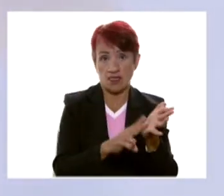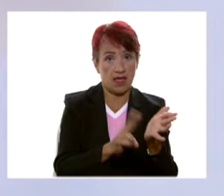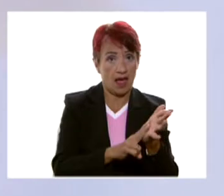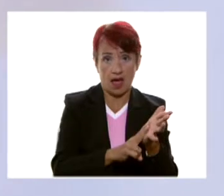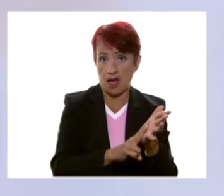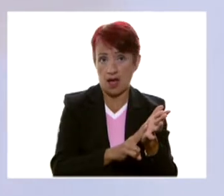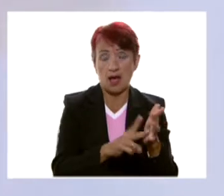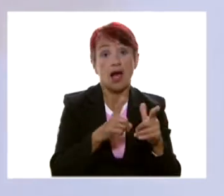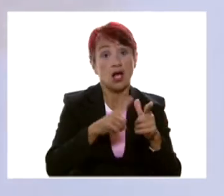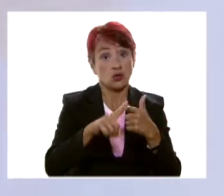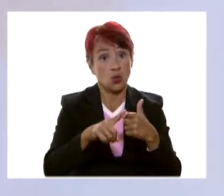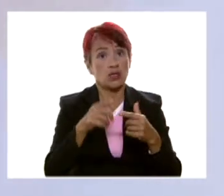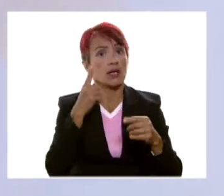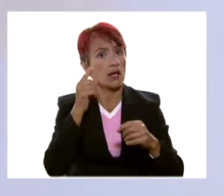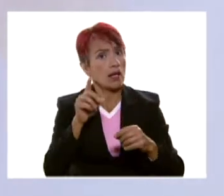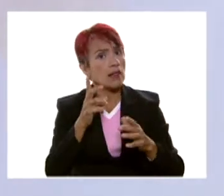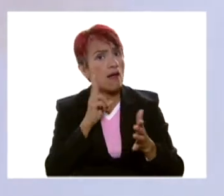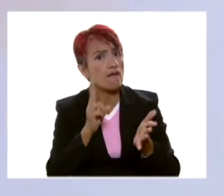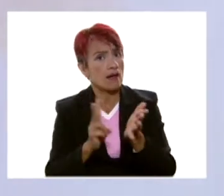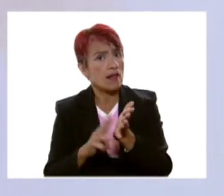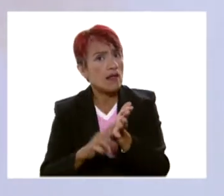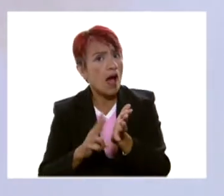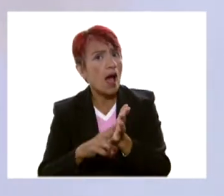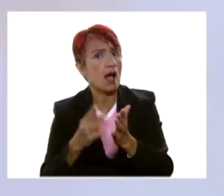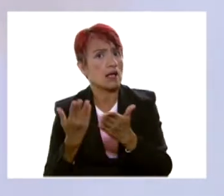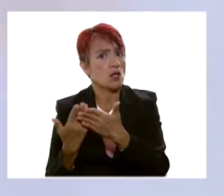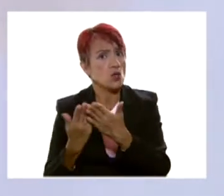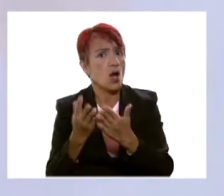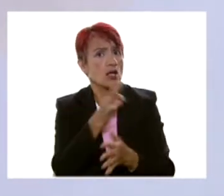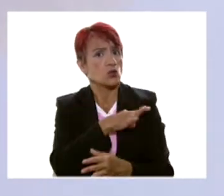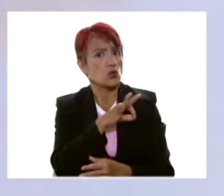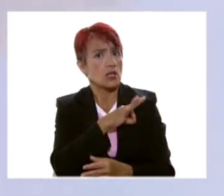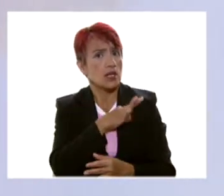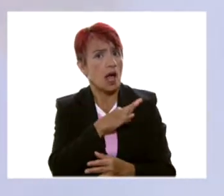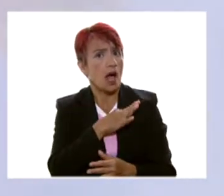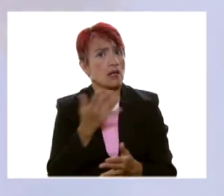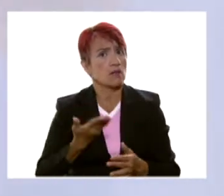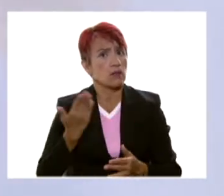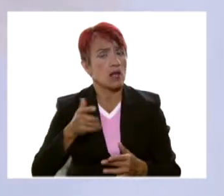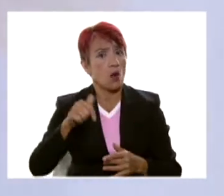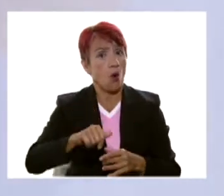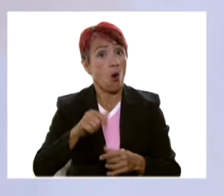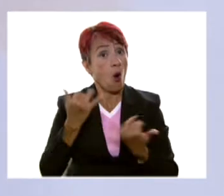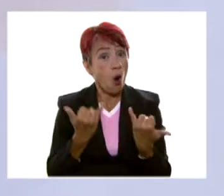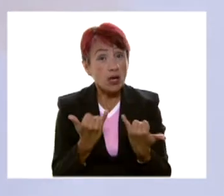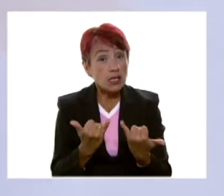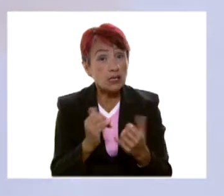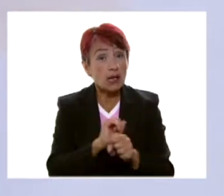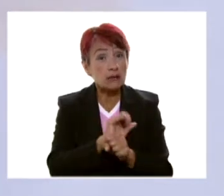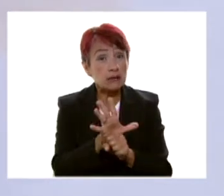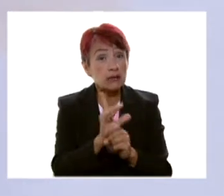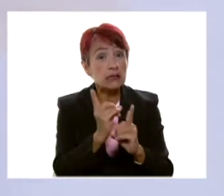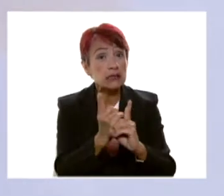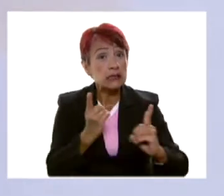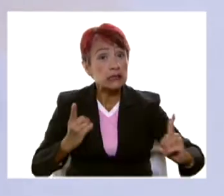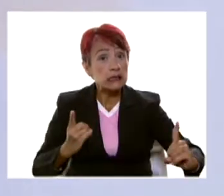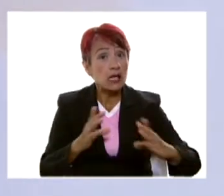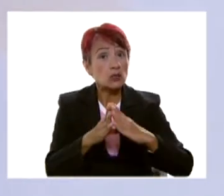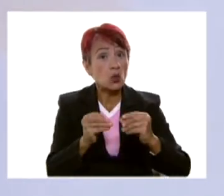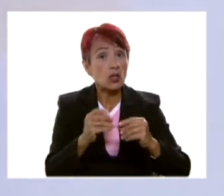manera que le favorece no solamente a los estudiantes, sino a la sociedad como tal. Y sobre todo en estos momentos de pandemia que a través de la distancia estamos